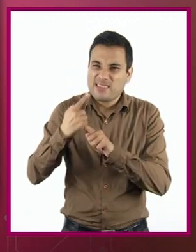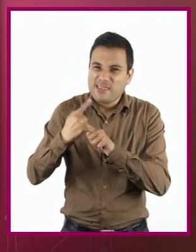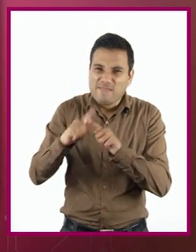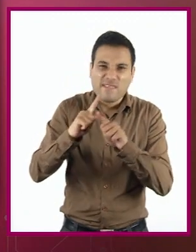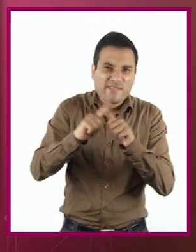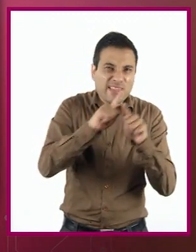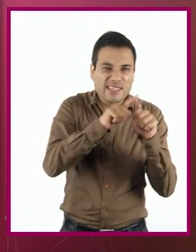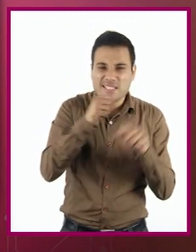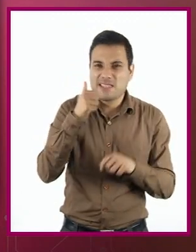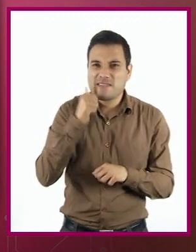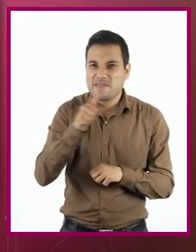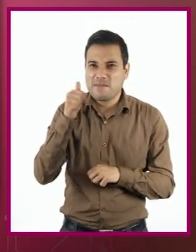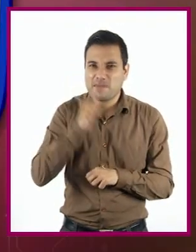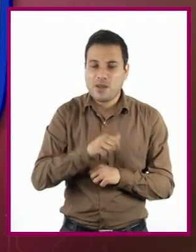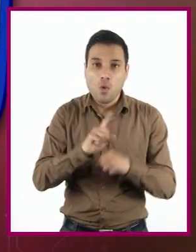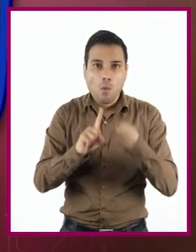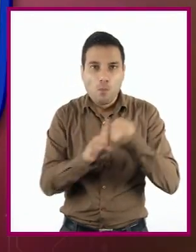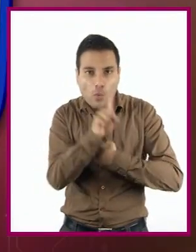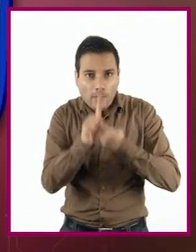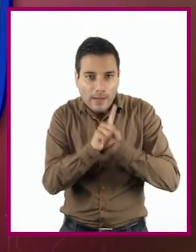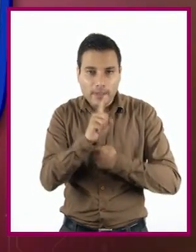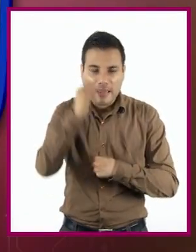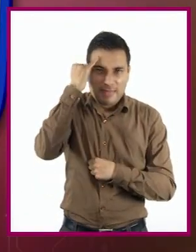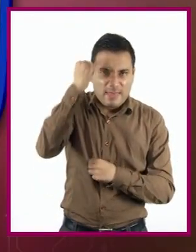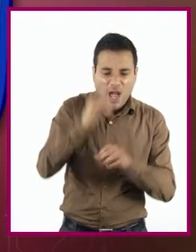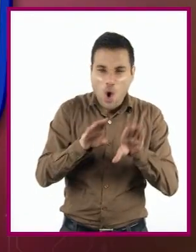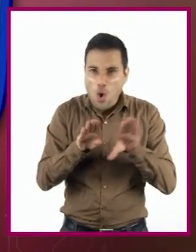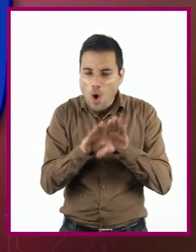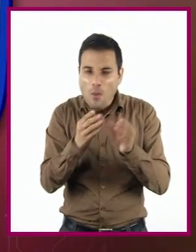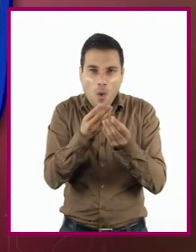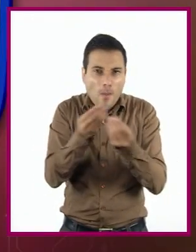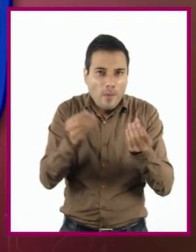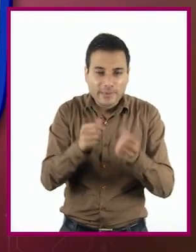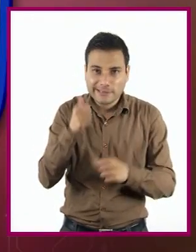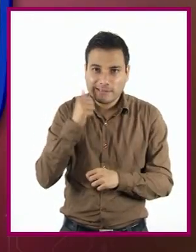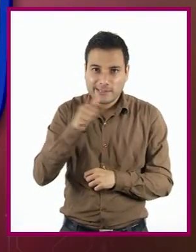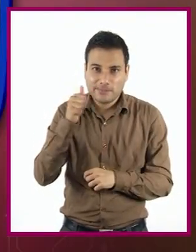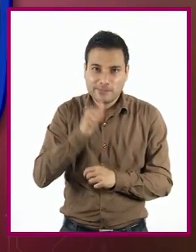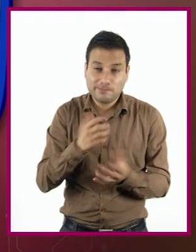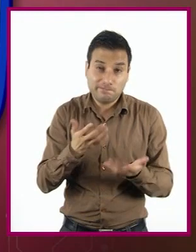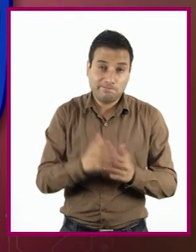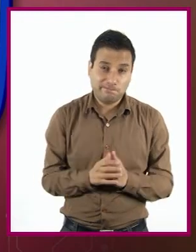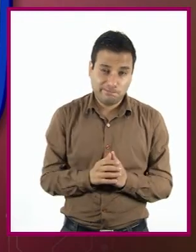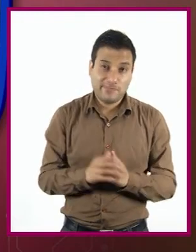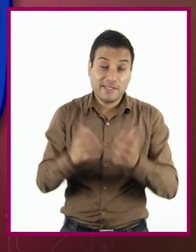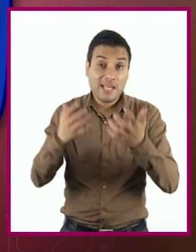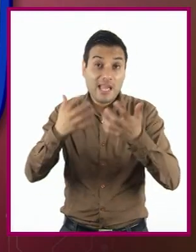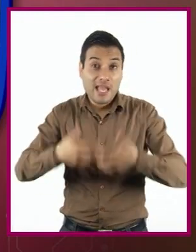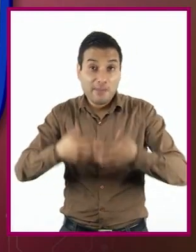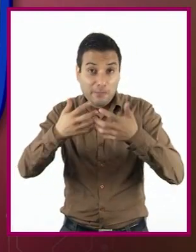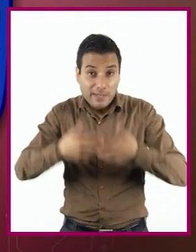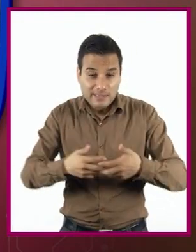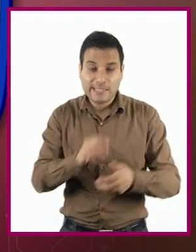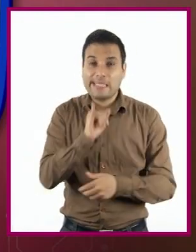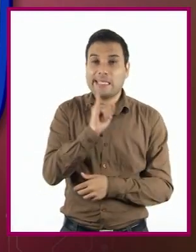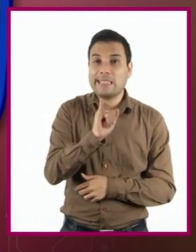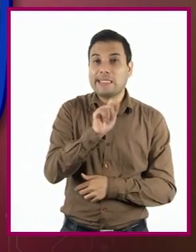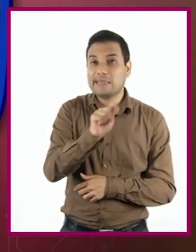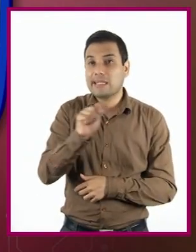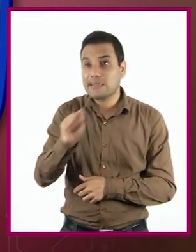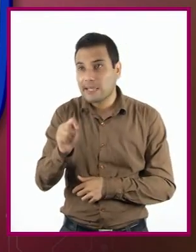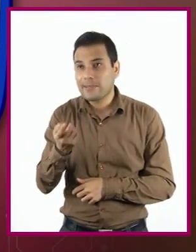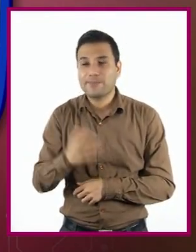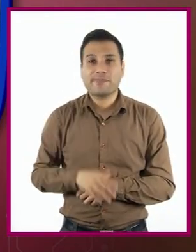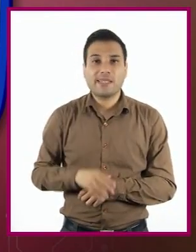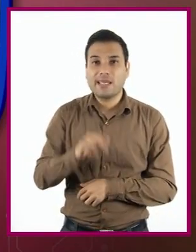alguna solución a cualquier problema. Tanto es así que muchas grandes empresas como ITT o como